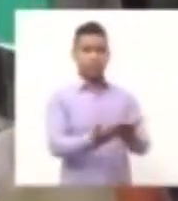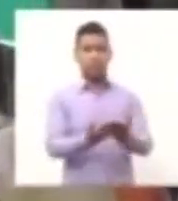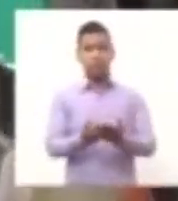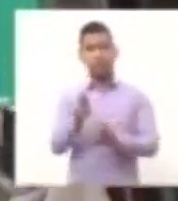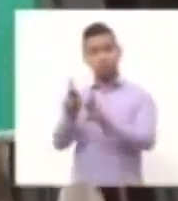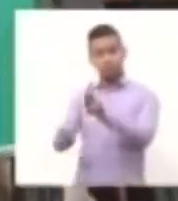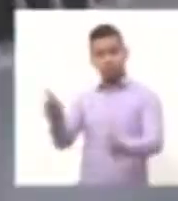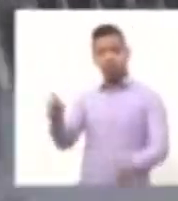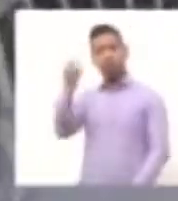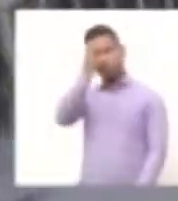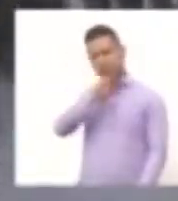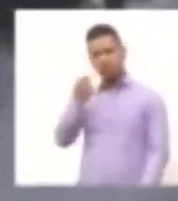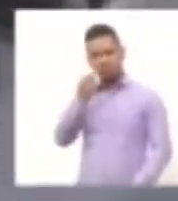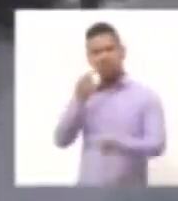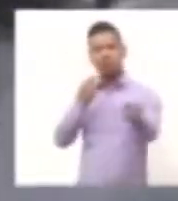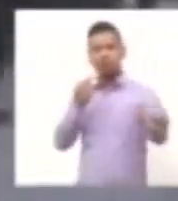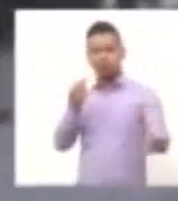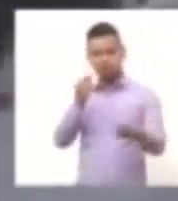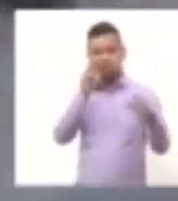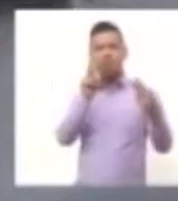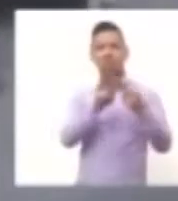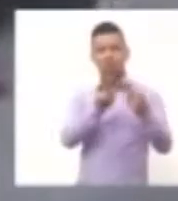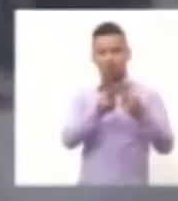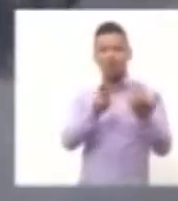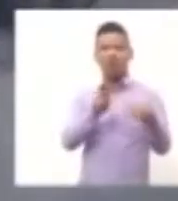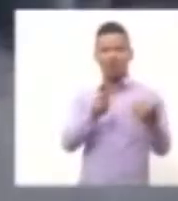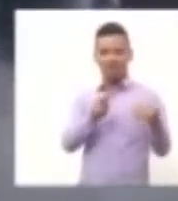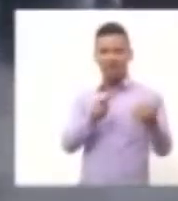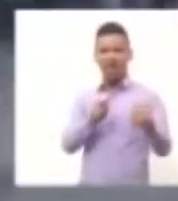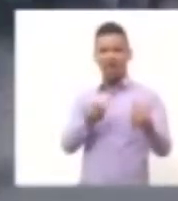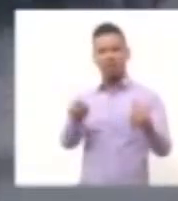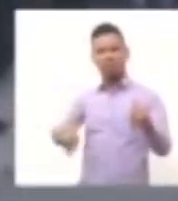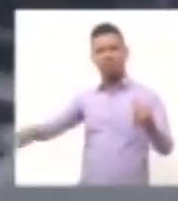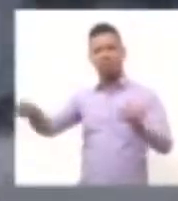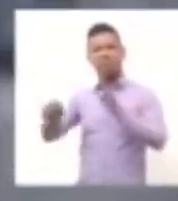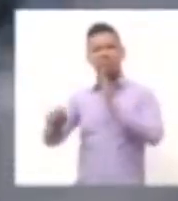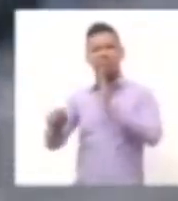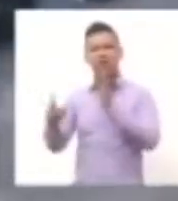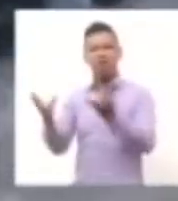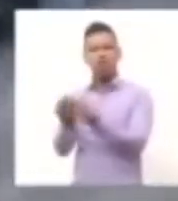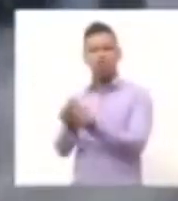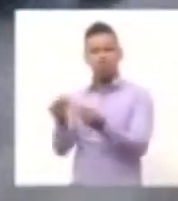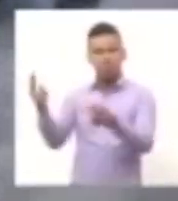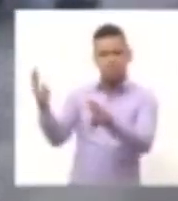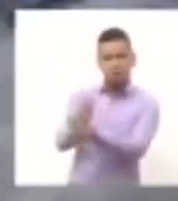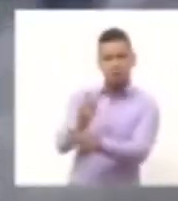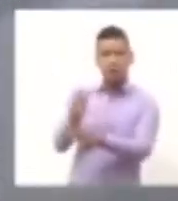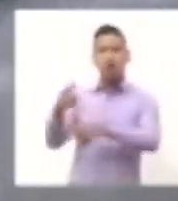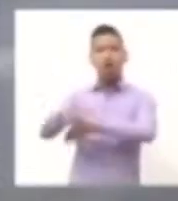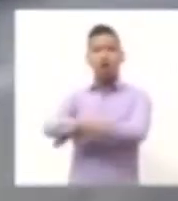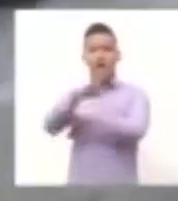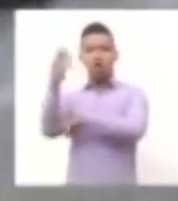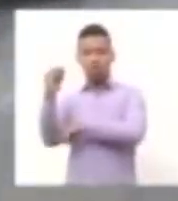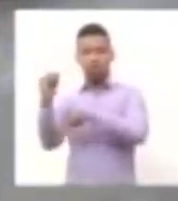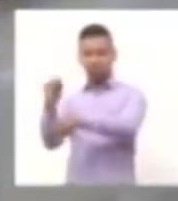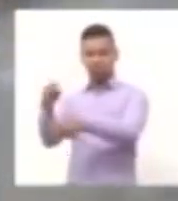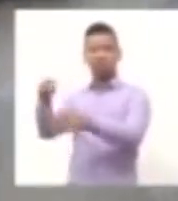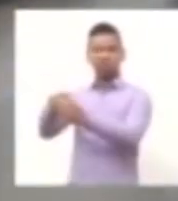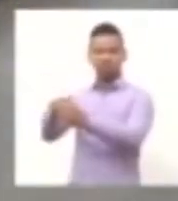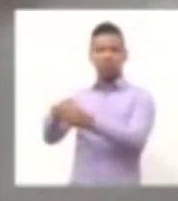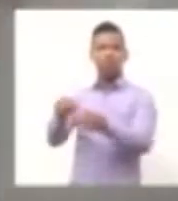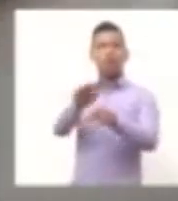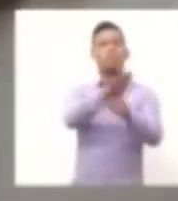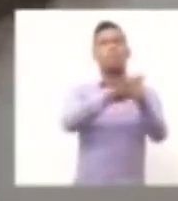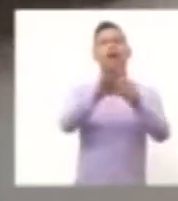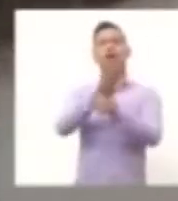por la comunidad de hacer parte de la estructura delincuencial de los costeños, señalados de realizar extorsiones y dar órdenes en diferentes barrios de la